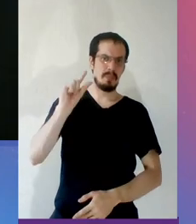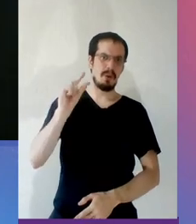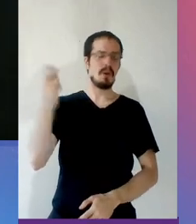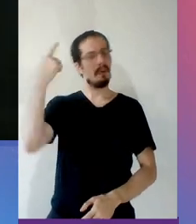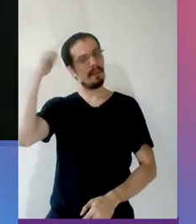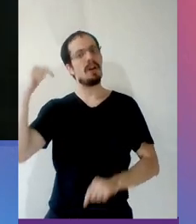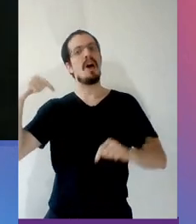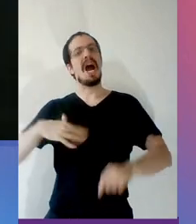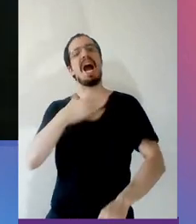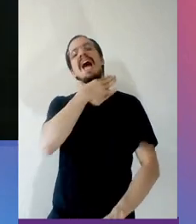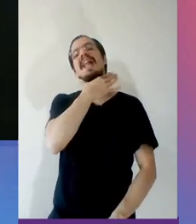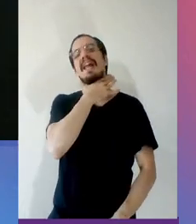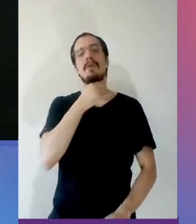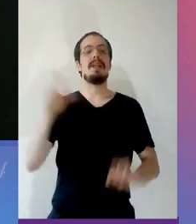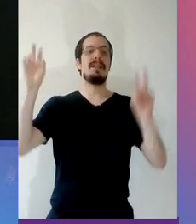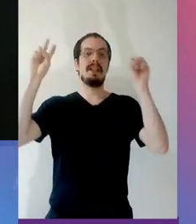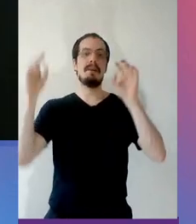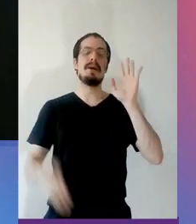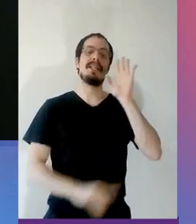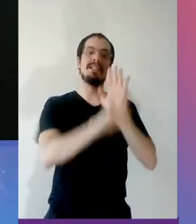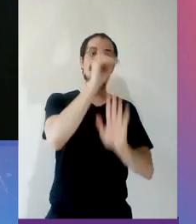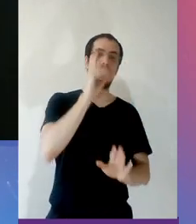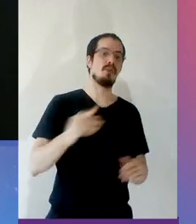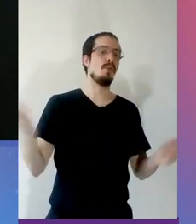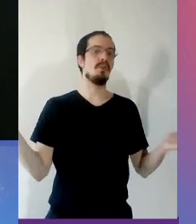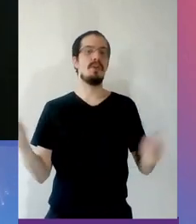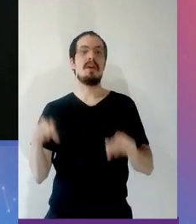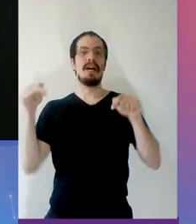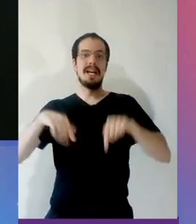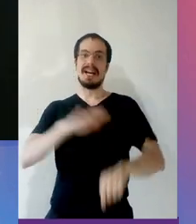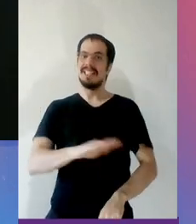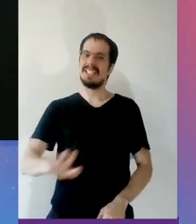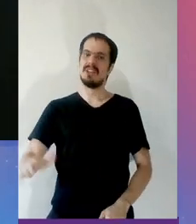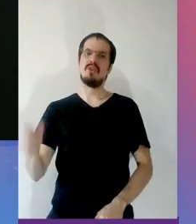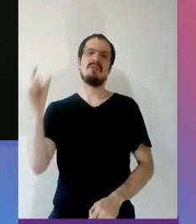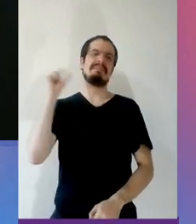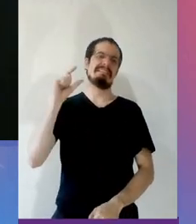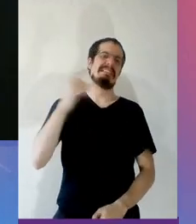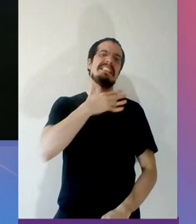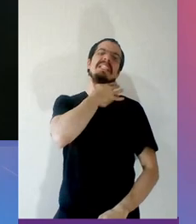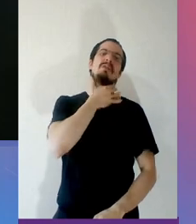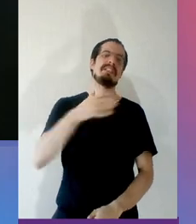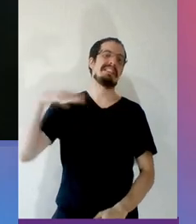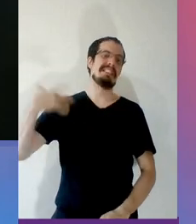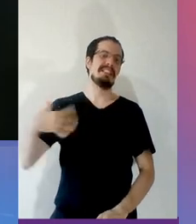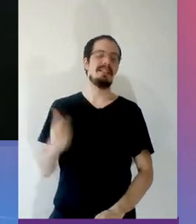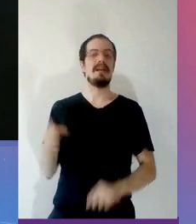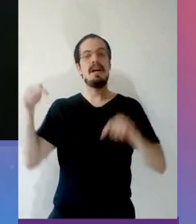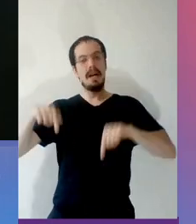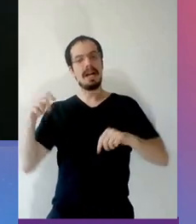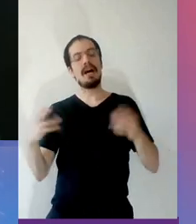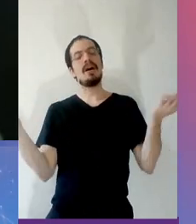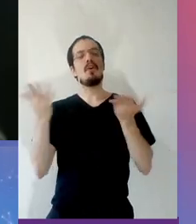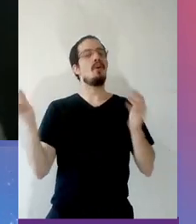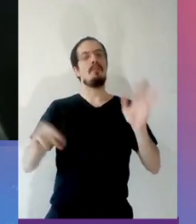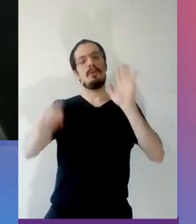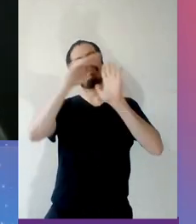salud y enfermedad. Entonces, yo creo que la receta no está lista. Creo que hay que ir